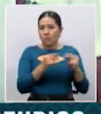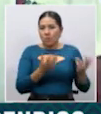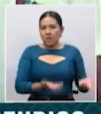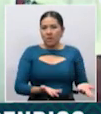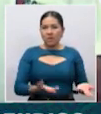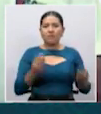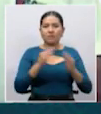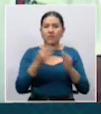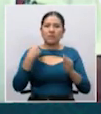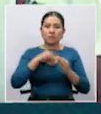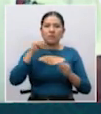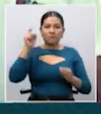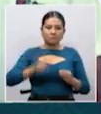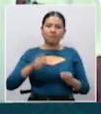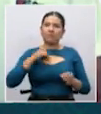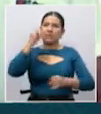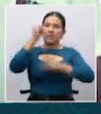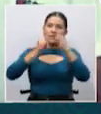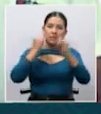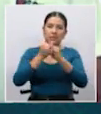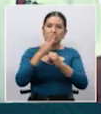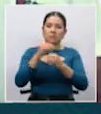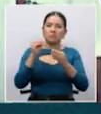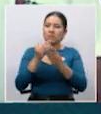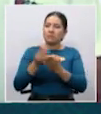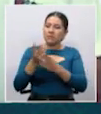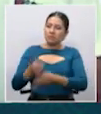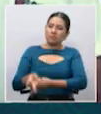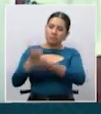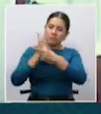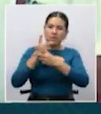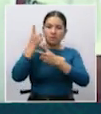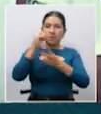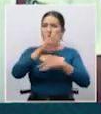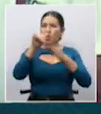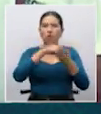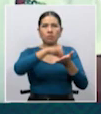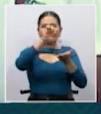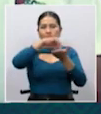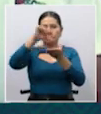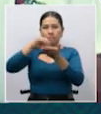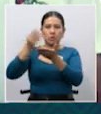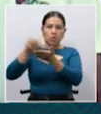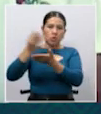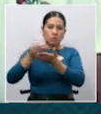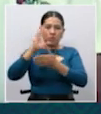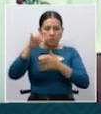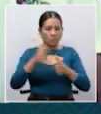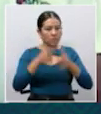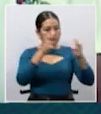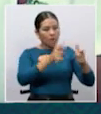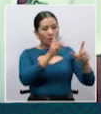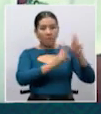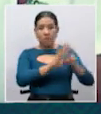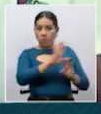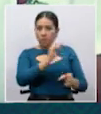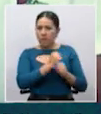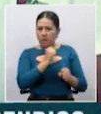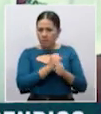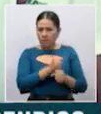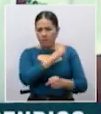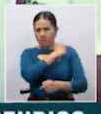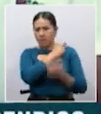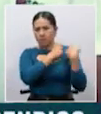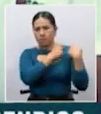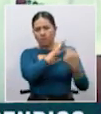tenemos que recurrir al financiamiento externo para garantizar que todos esos bomberos voluntarios, bomberos de la policía, tengan todo